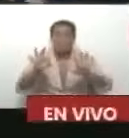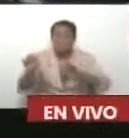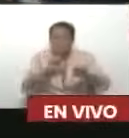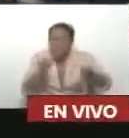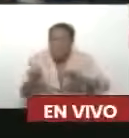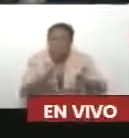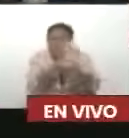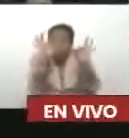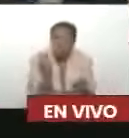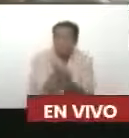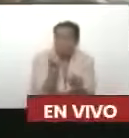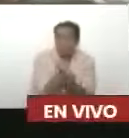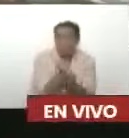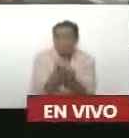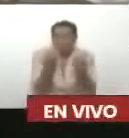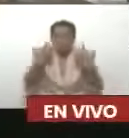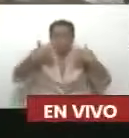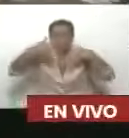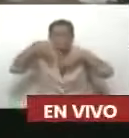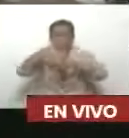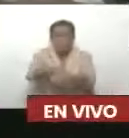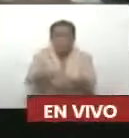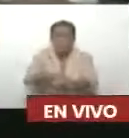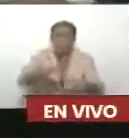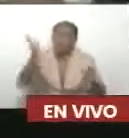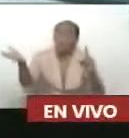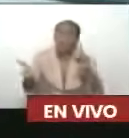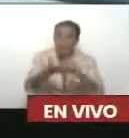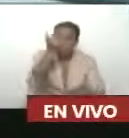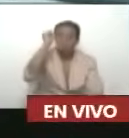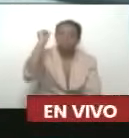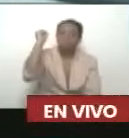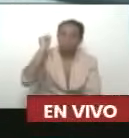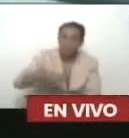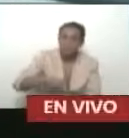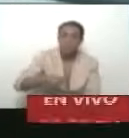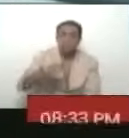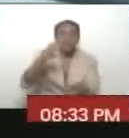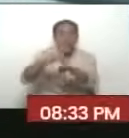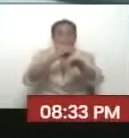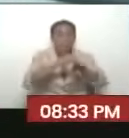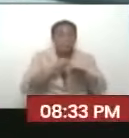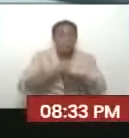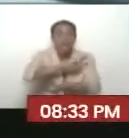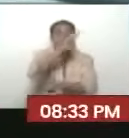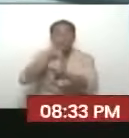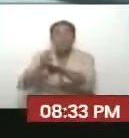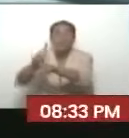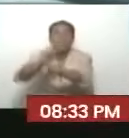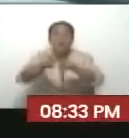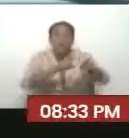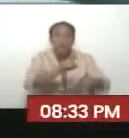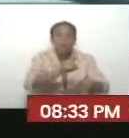país. Lo vamos logrando, lo vamos a lograr y llamo al consenso nacional.